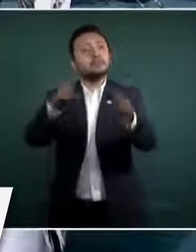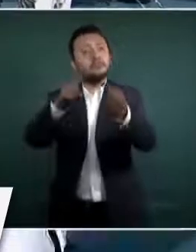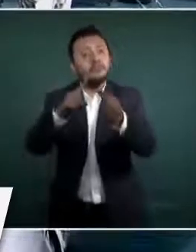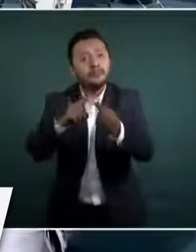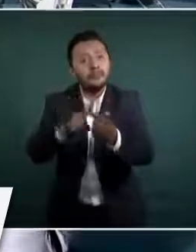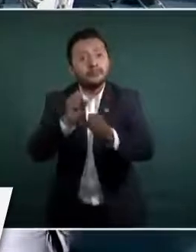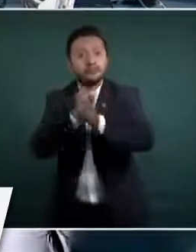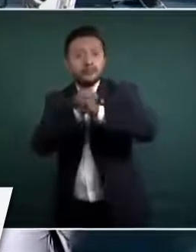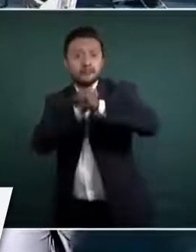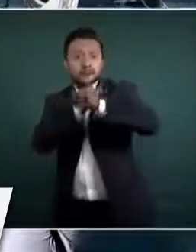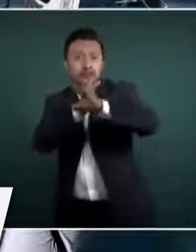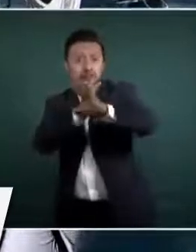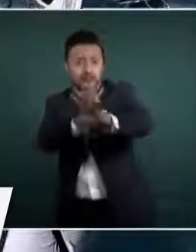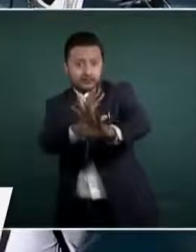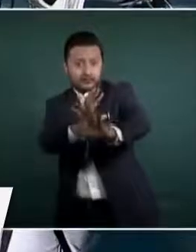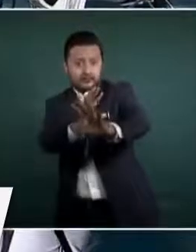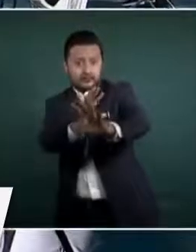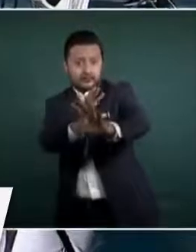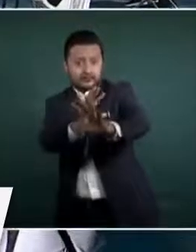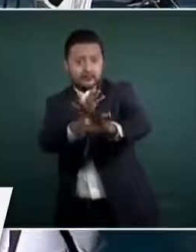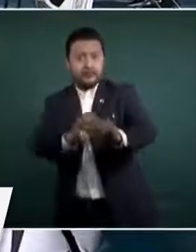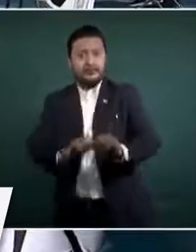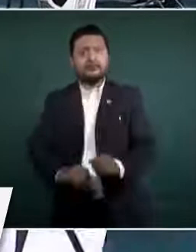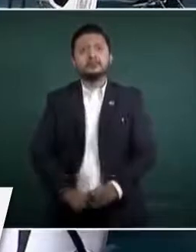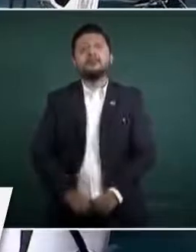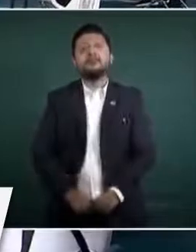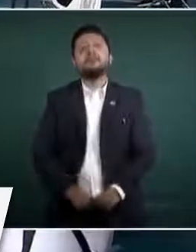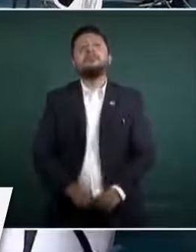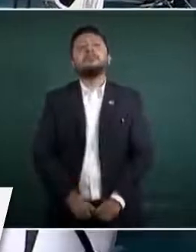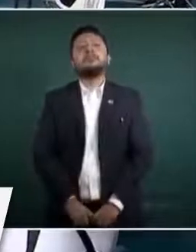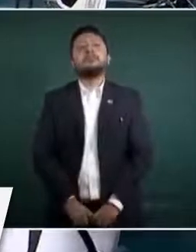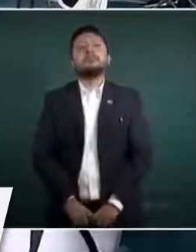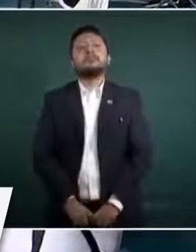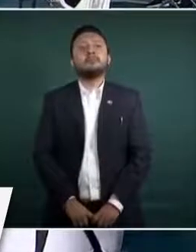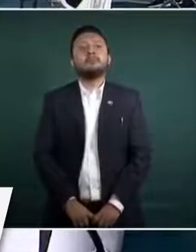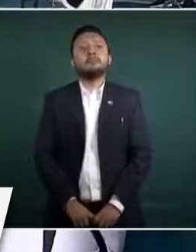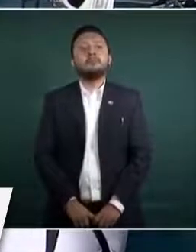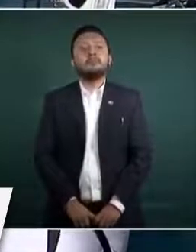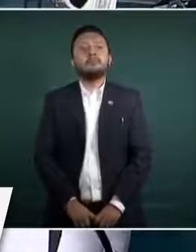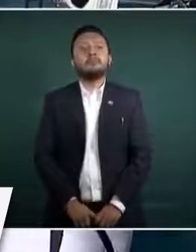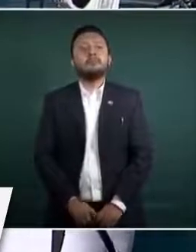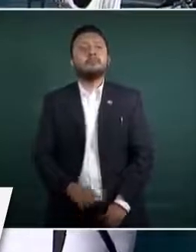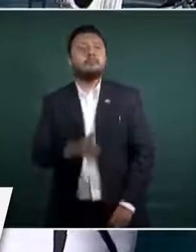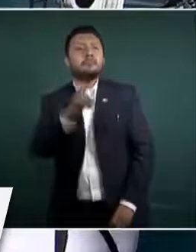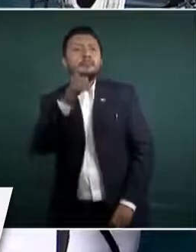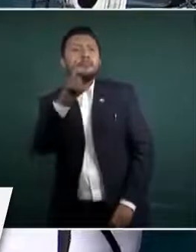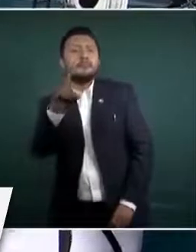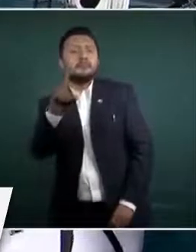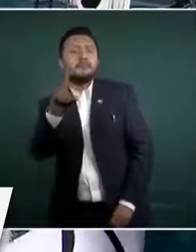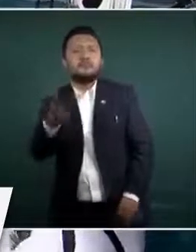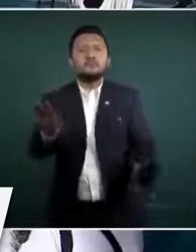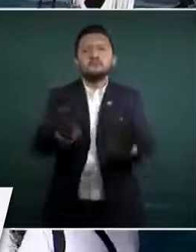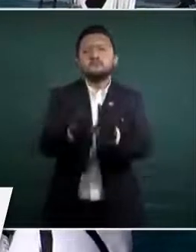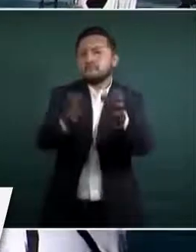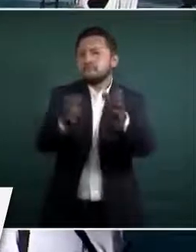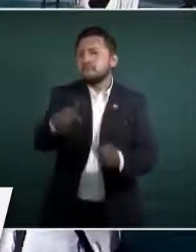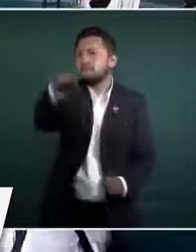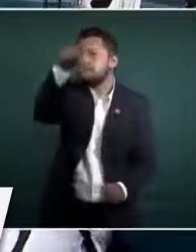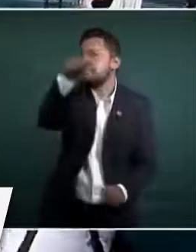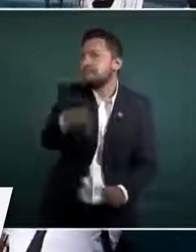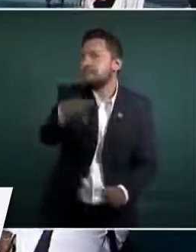informar de la situación que prevalece en el estado de